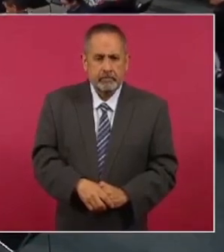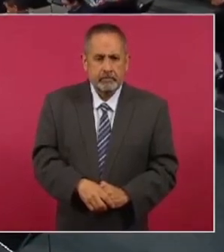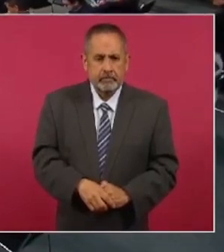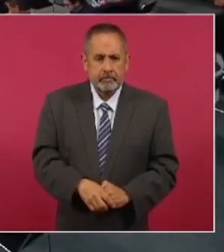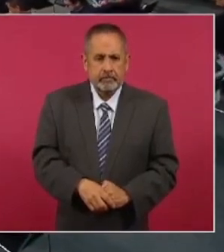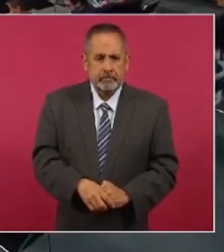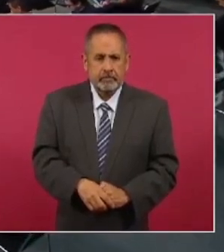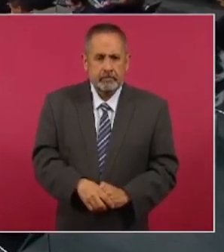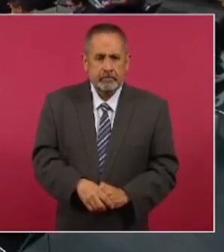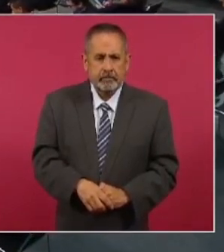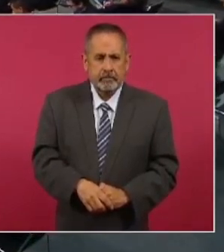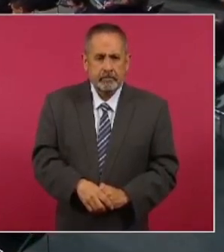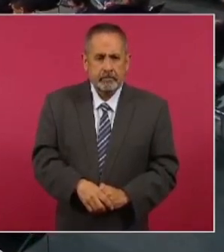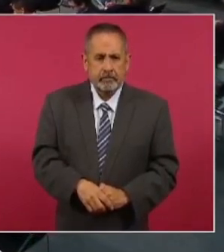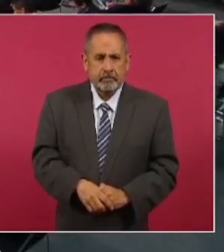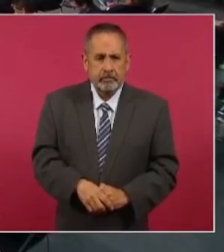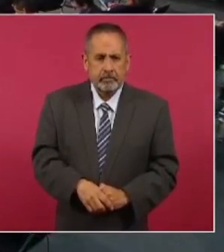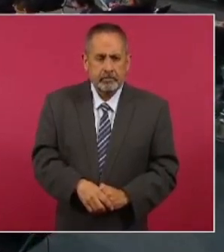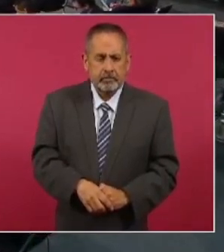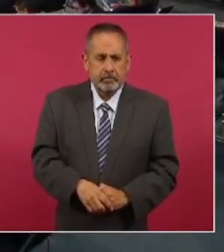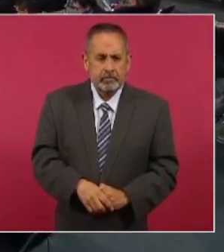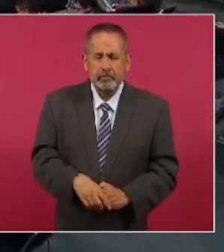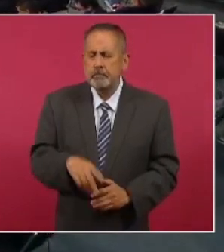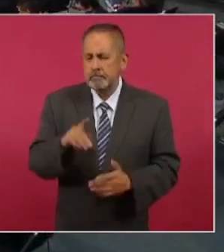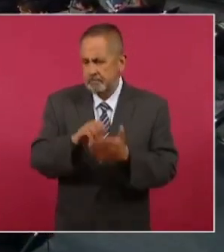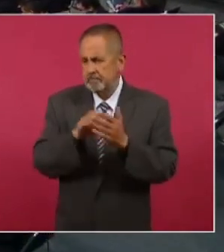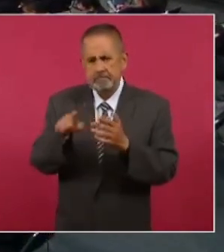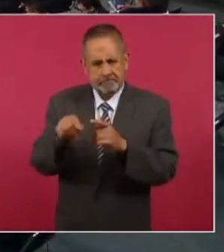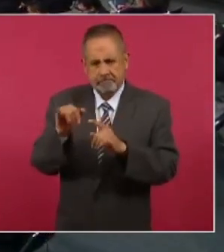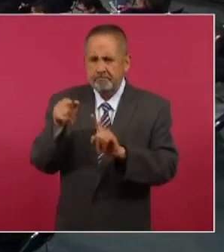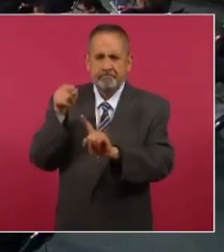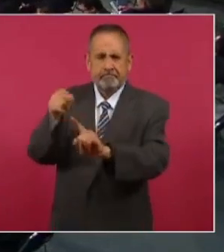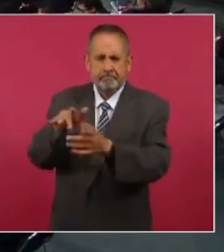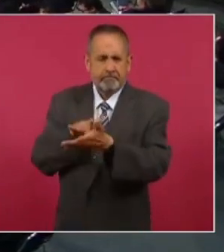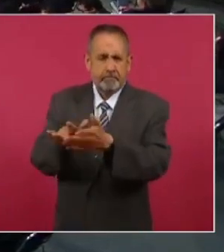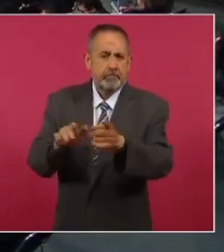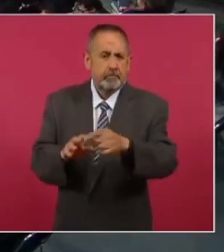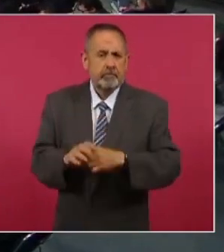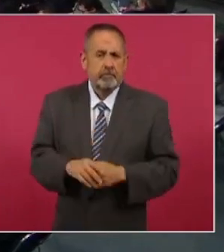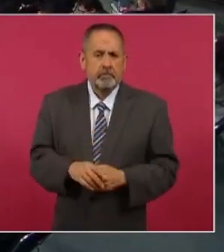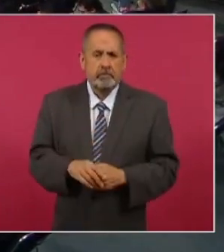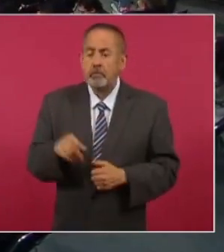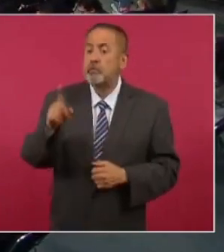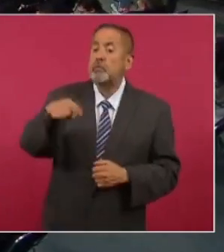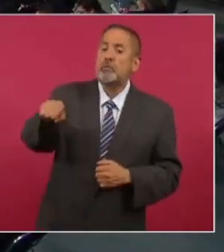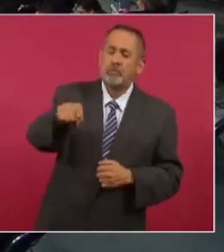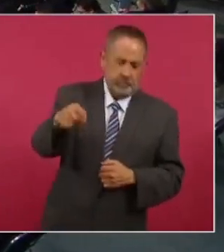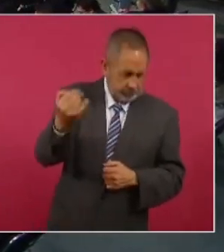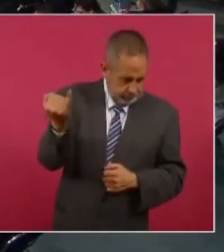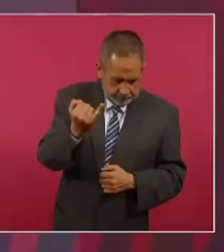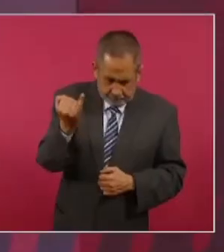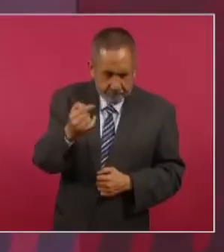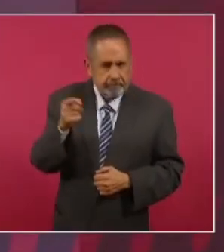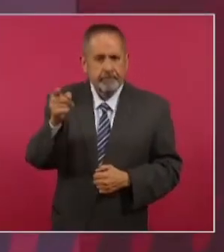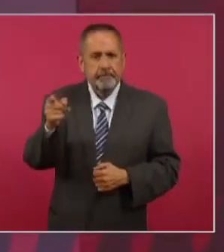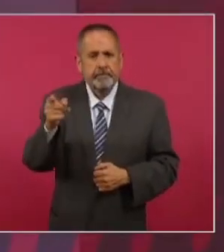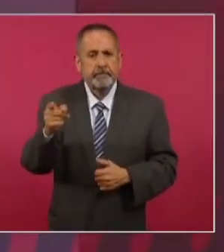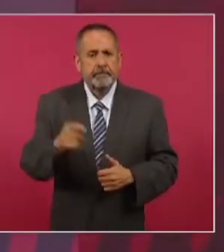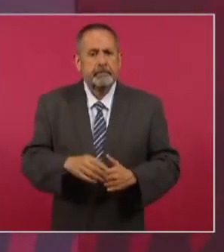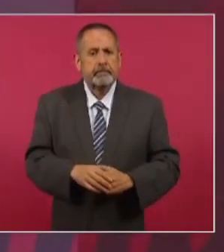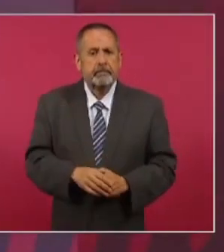¿dónde? sí por ejemplo sí ustedes allá este